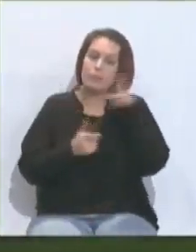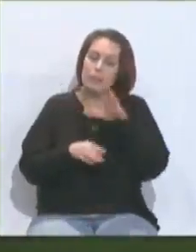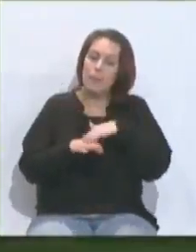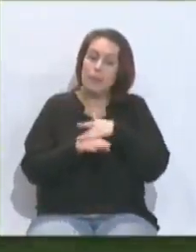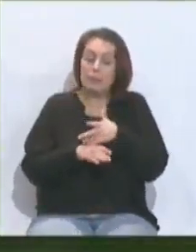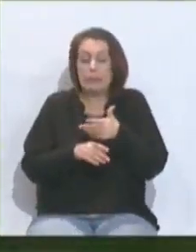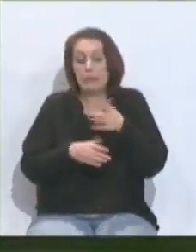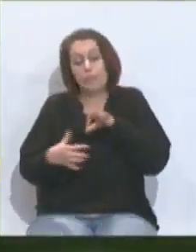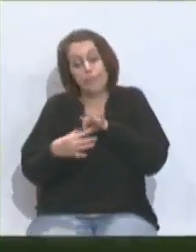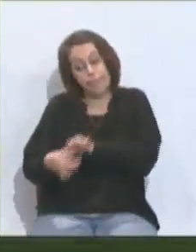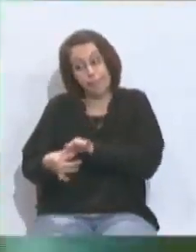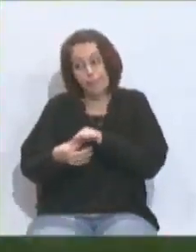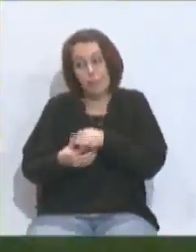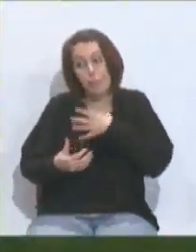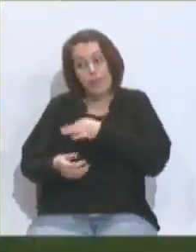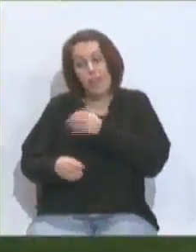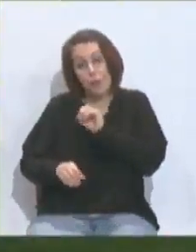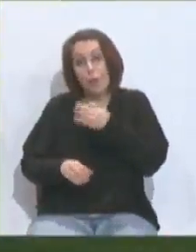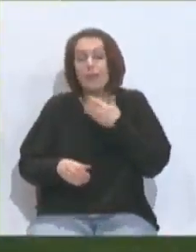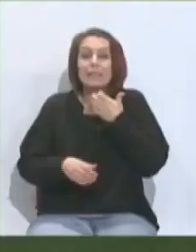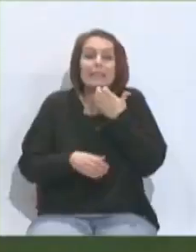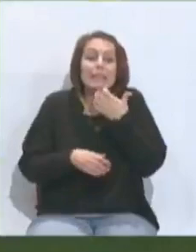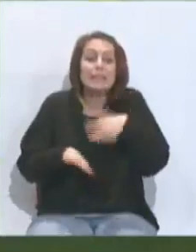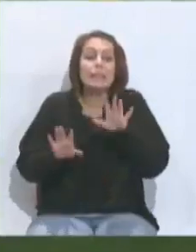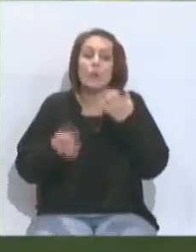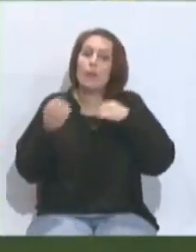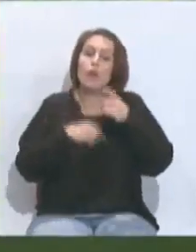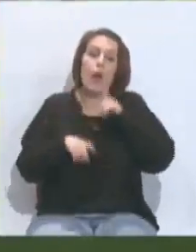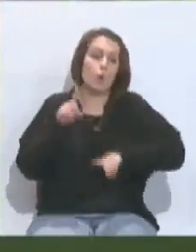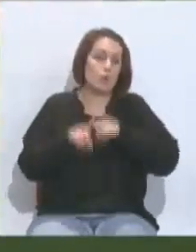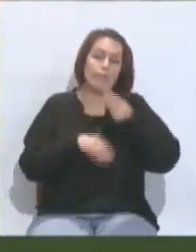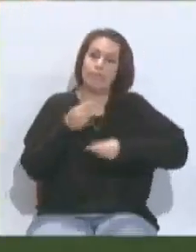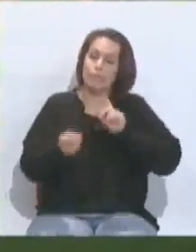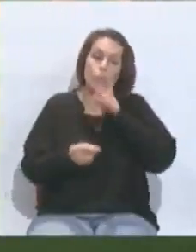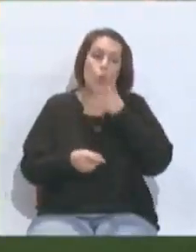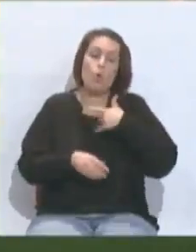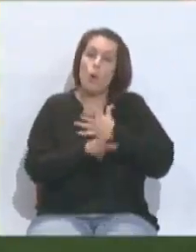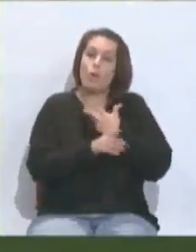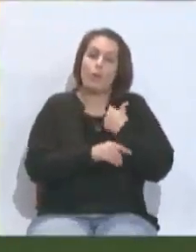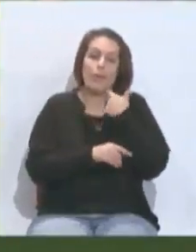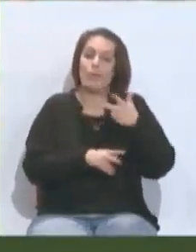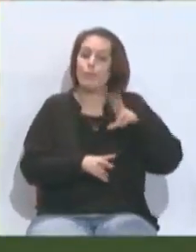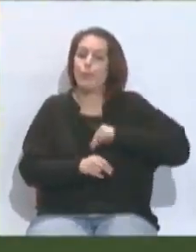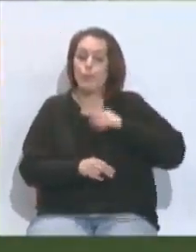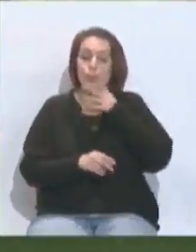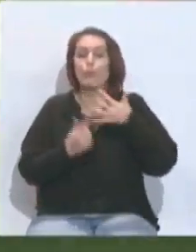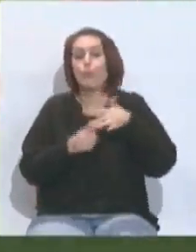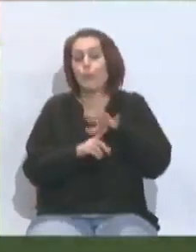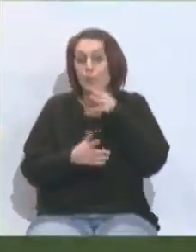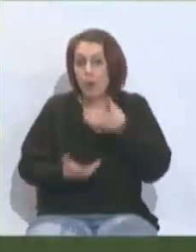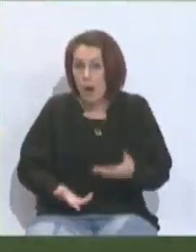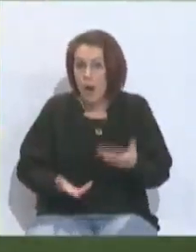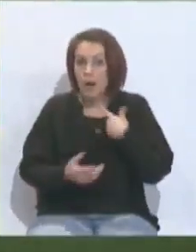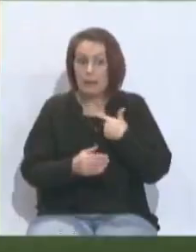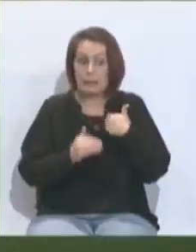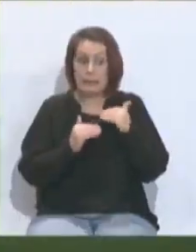posibilidades del club, si bien algunas operaciones no se han realizado al haber sido declinadas por algunos jugadores dada la situación actual en